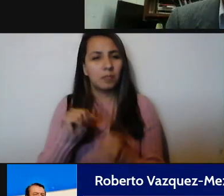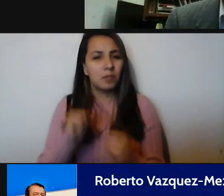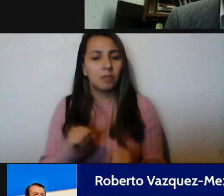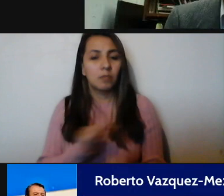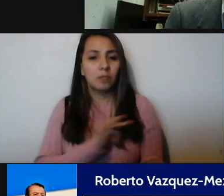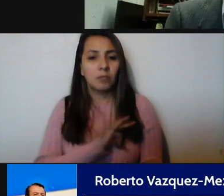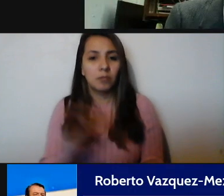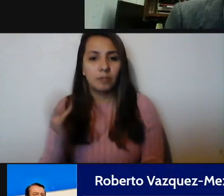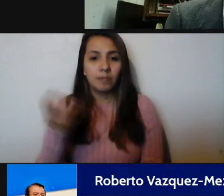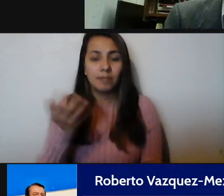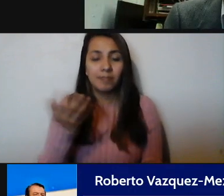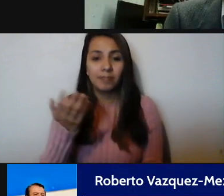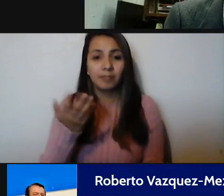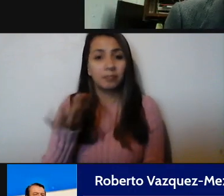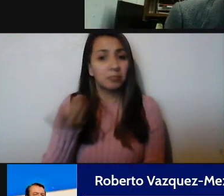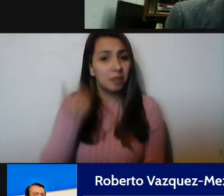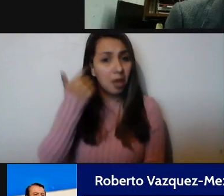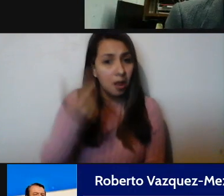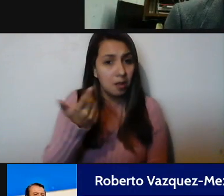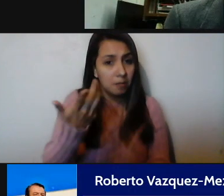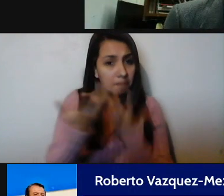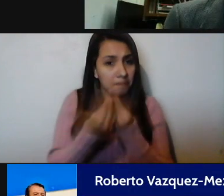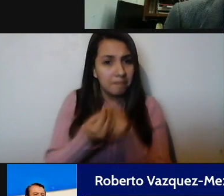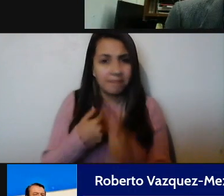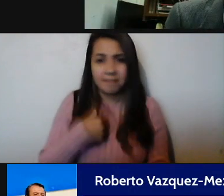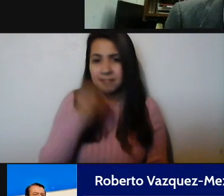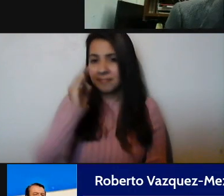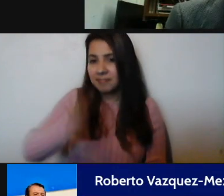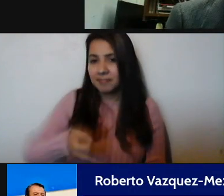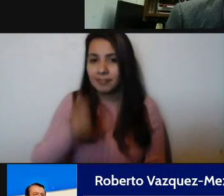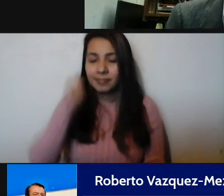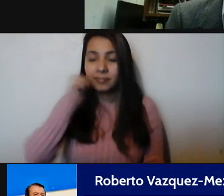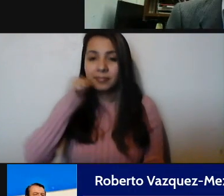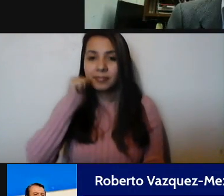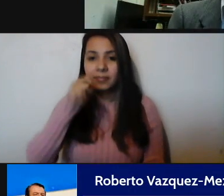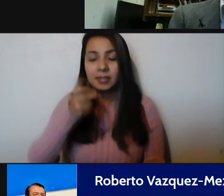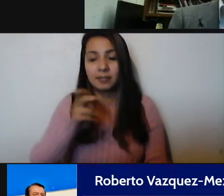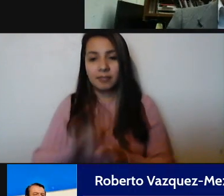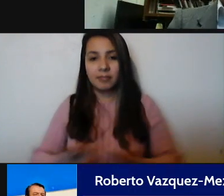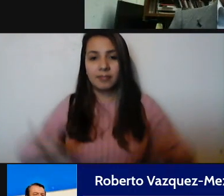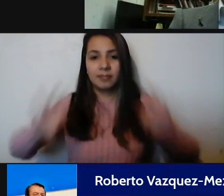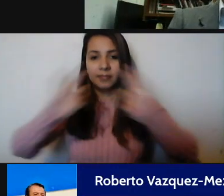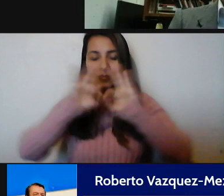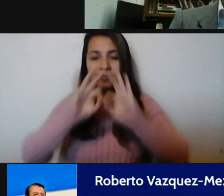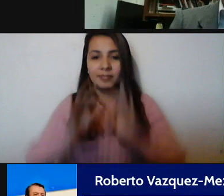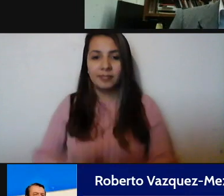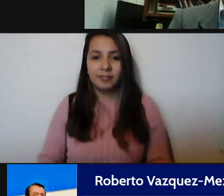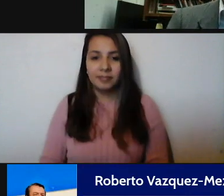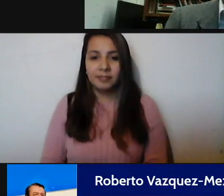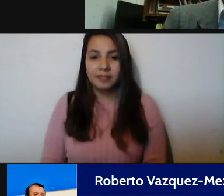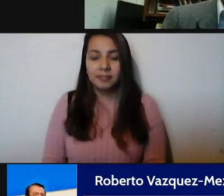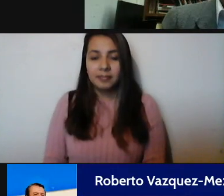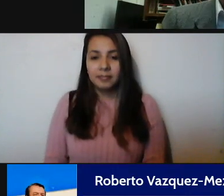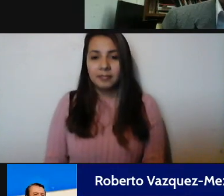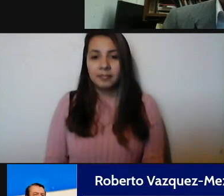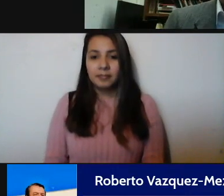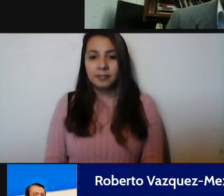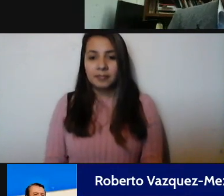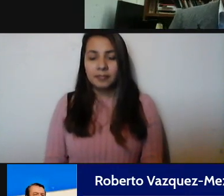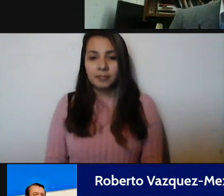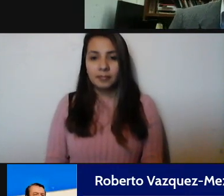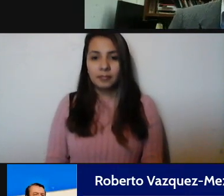específicos, pero sin duda se puede hacer, Roberto Vázquez Mesa, y bueno, pues adelante. Cualquier colaboración siempre es bienvenida y eso